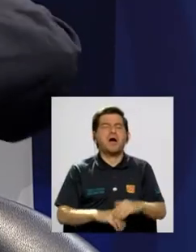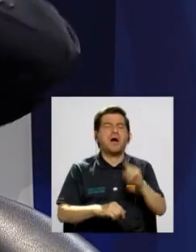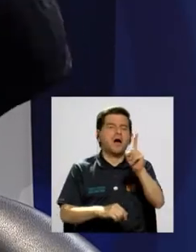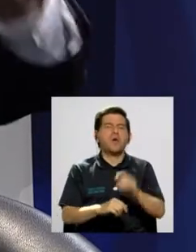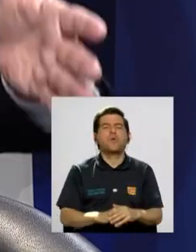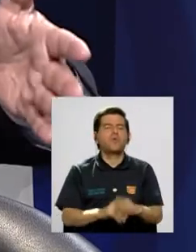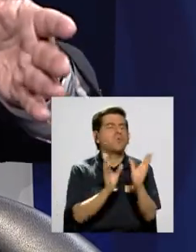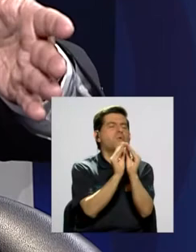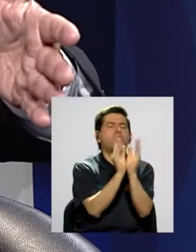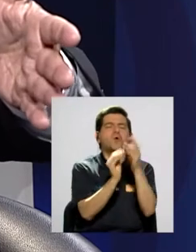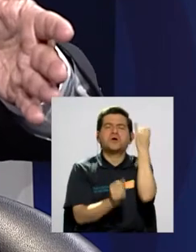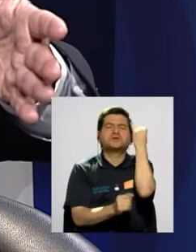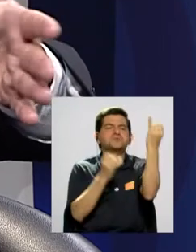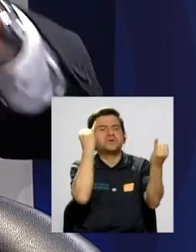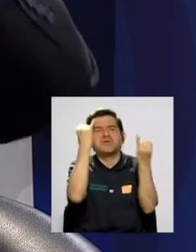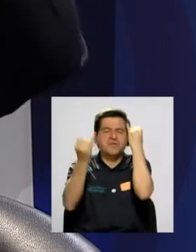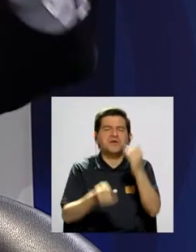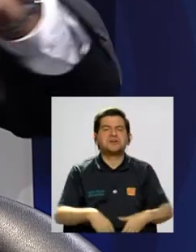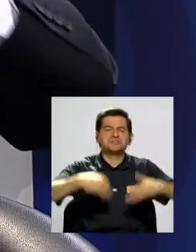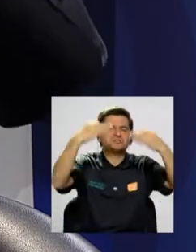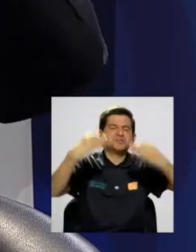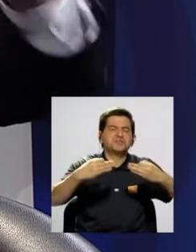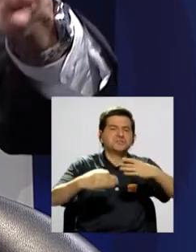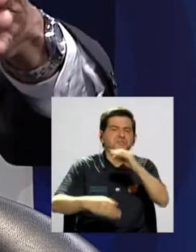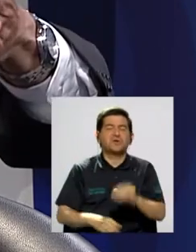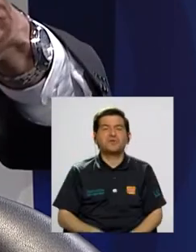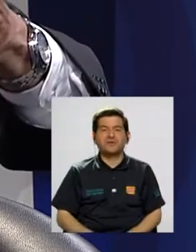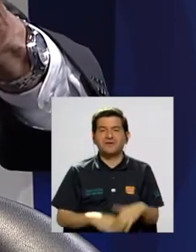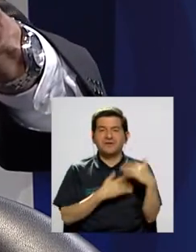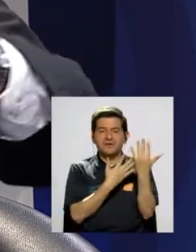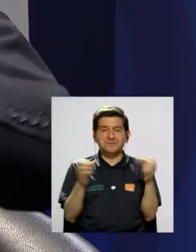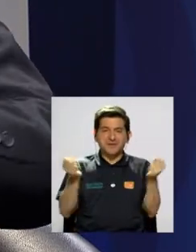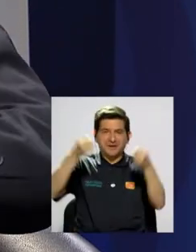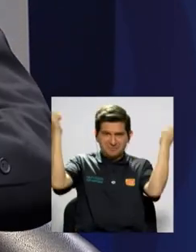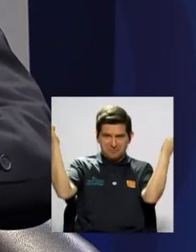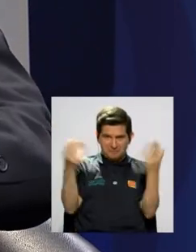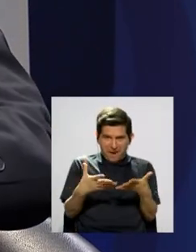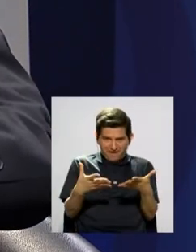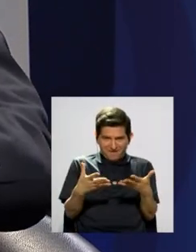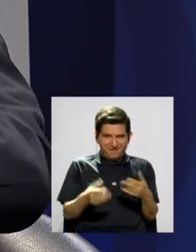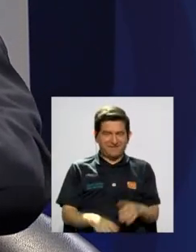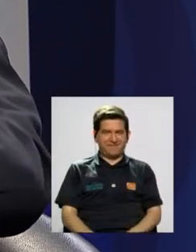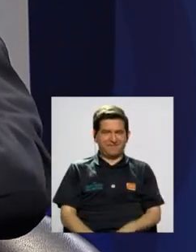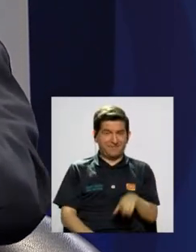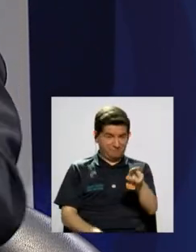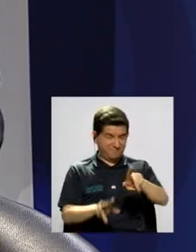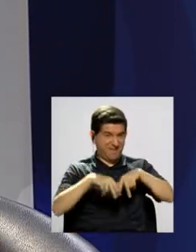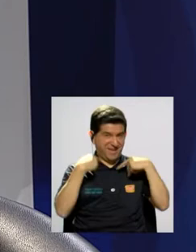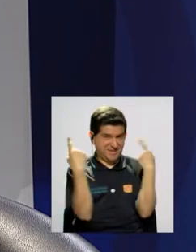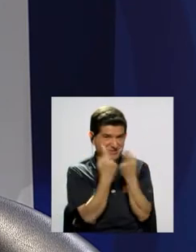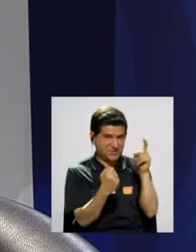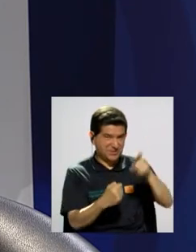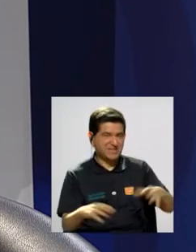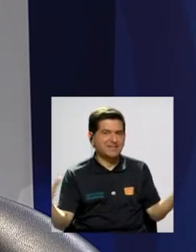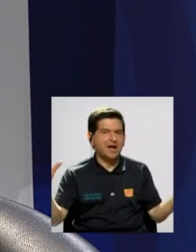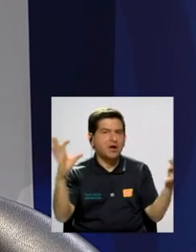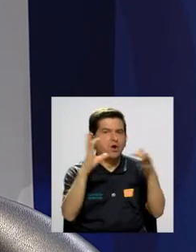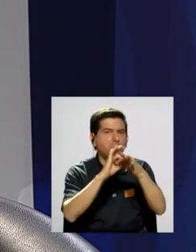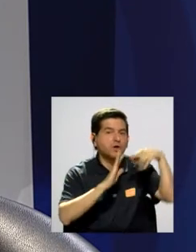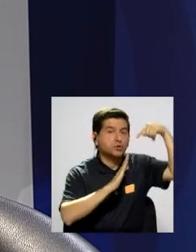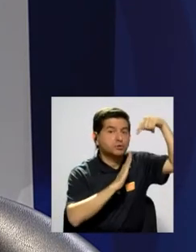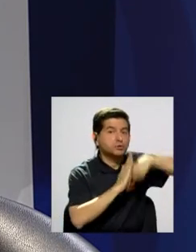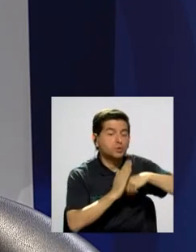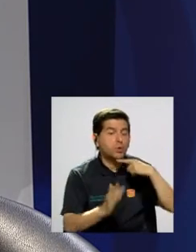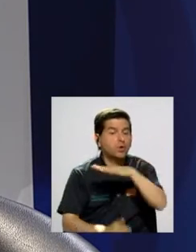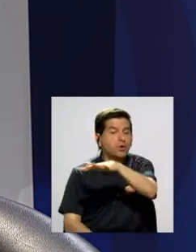directrices y esperemos que se haga la magia. Esos partidos necesitan además conectarse profundamente con